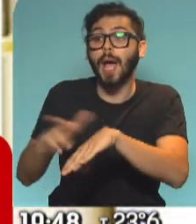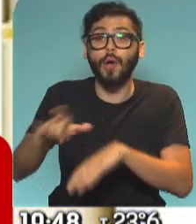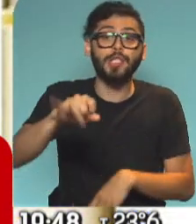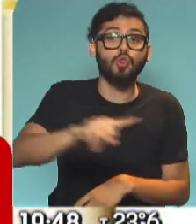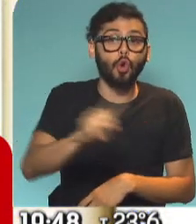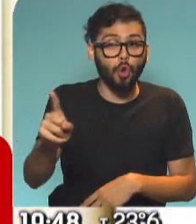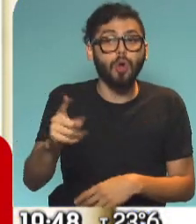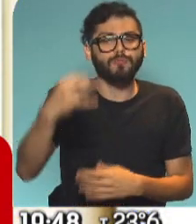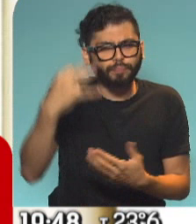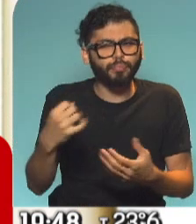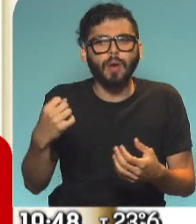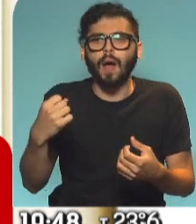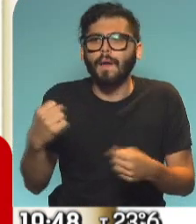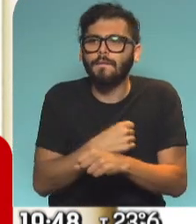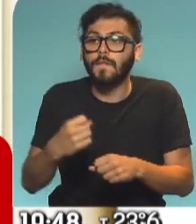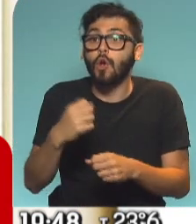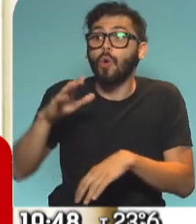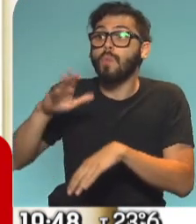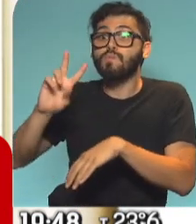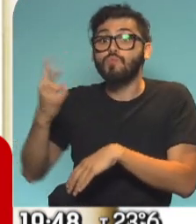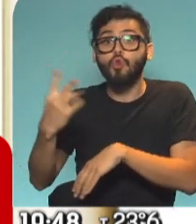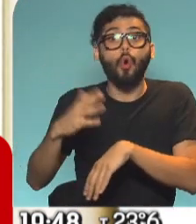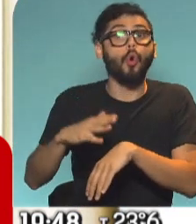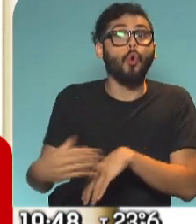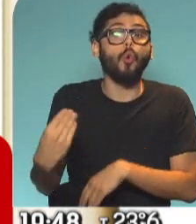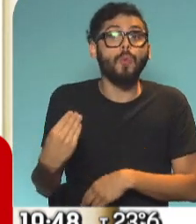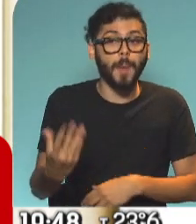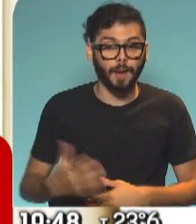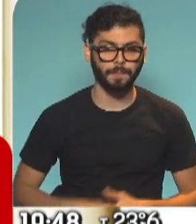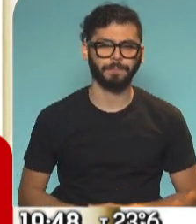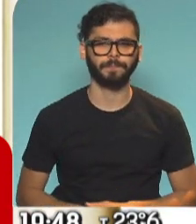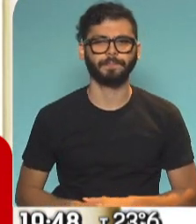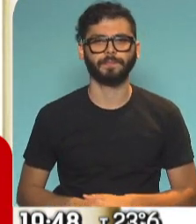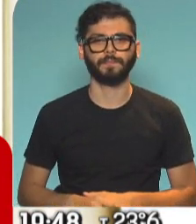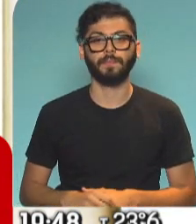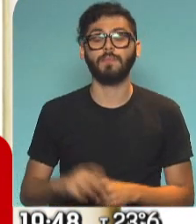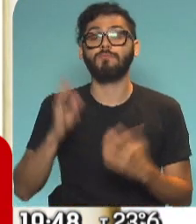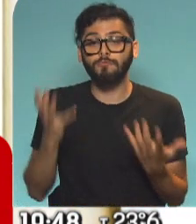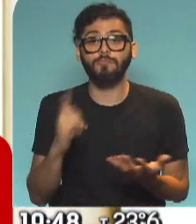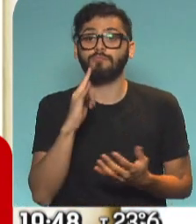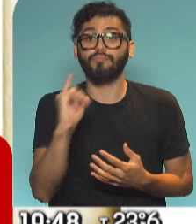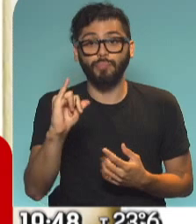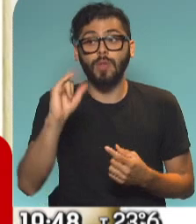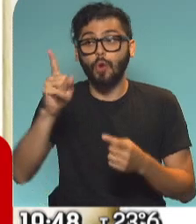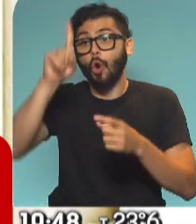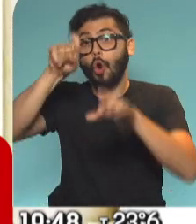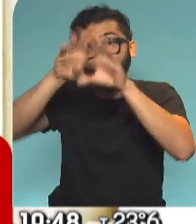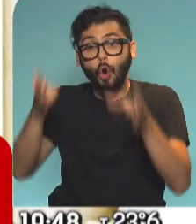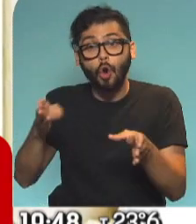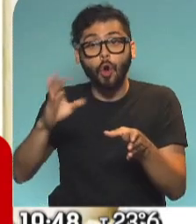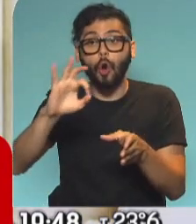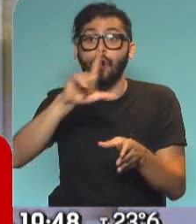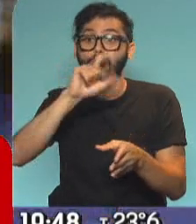determine fehacientemente las causales de fallecimiento del señor García Rúa. Aún existiendo esa manda, el sanatorio Otamendi se negó a